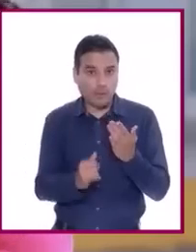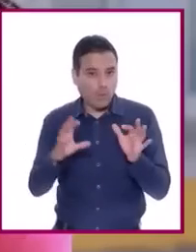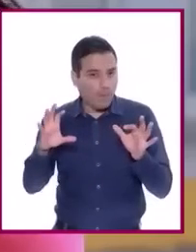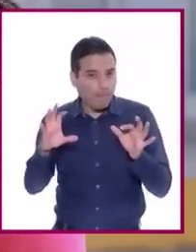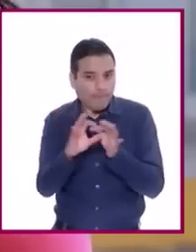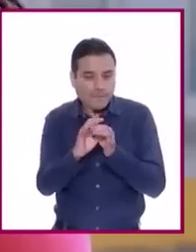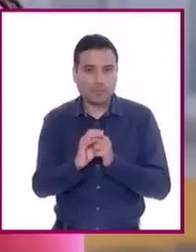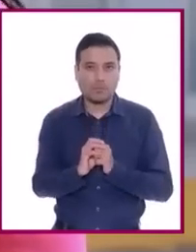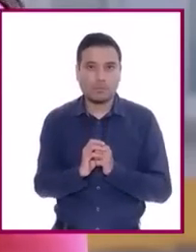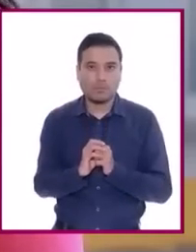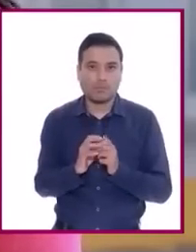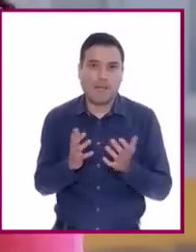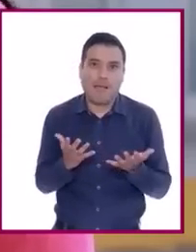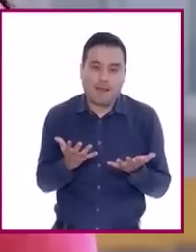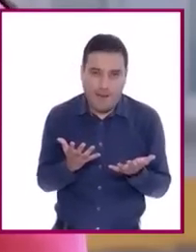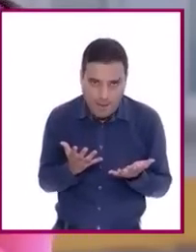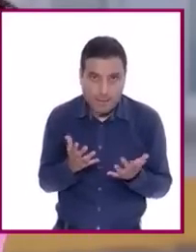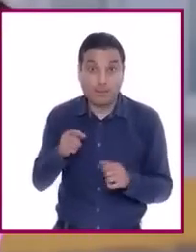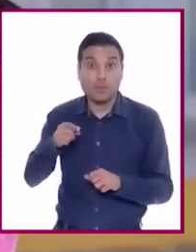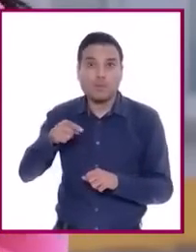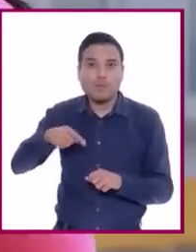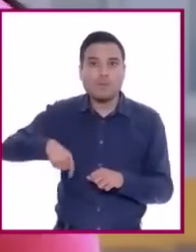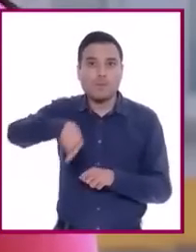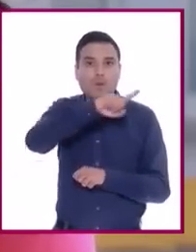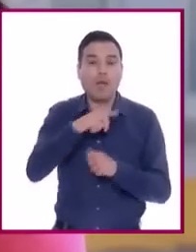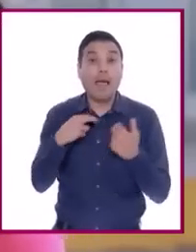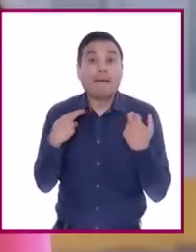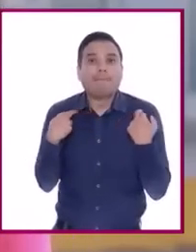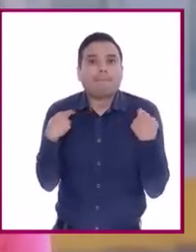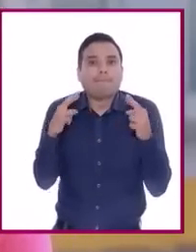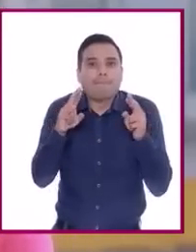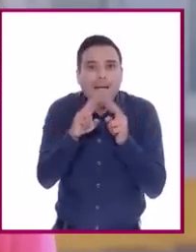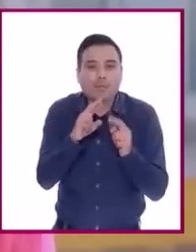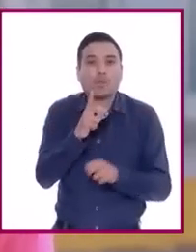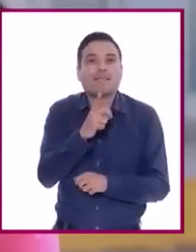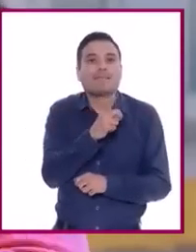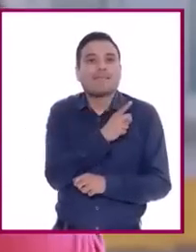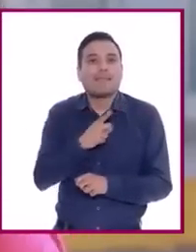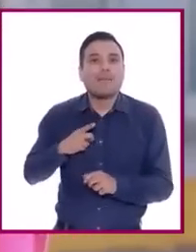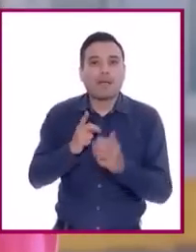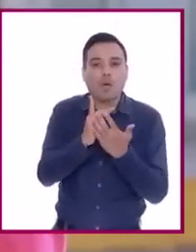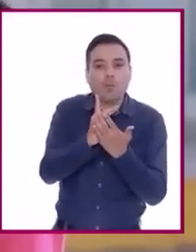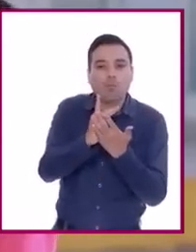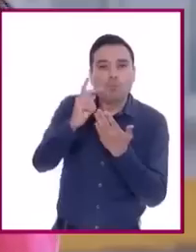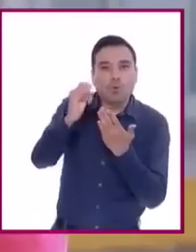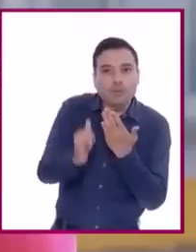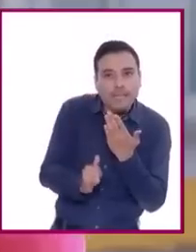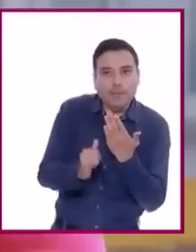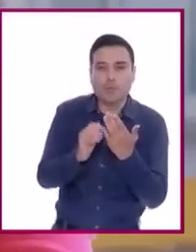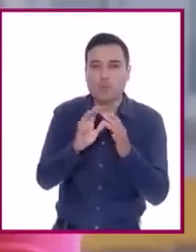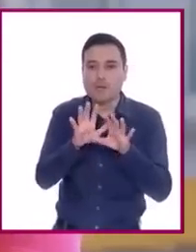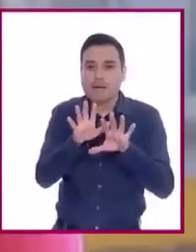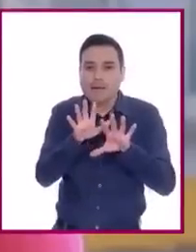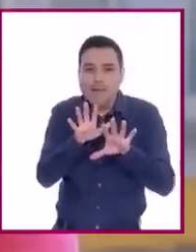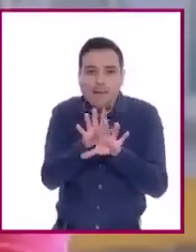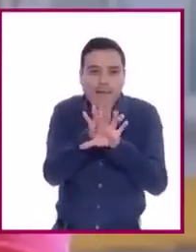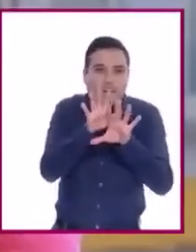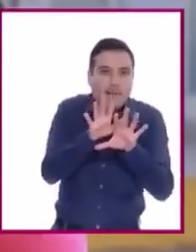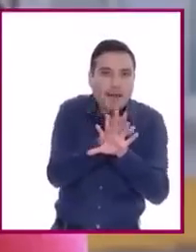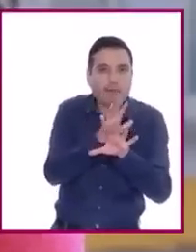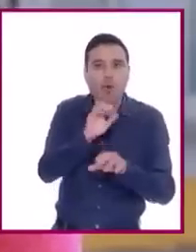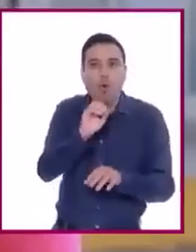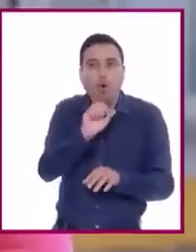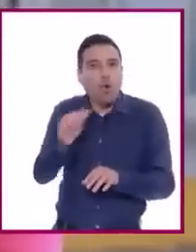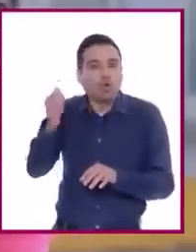que nosotros como docentes podamos vincular y podamos adaptar y podamos Buscar otros recursos